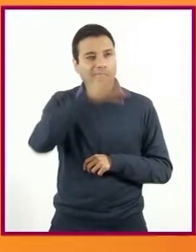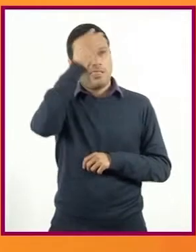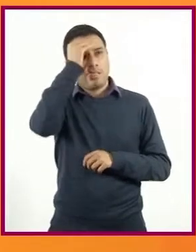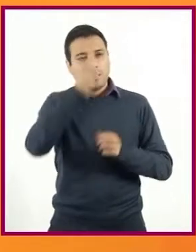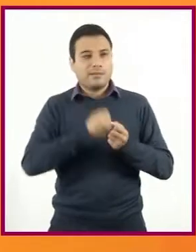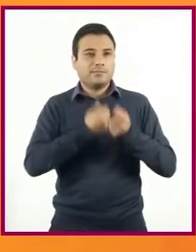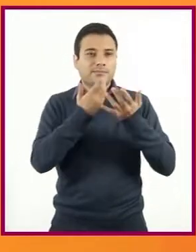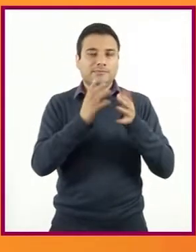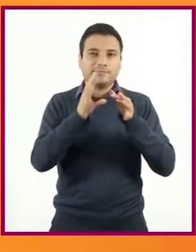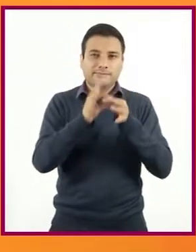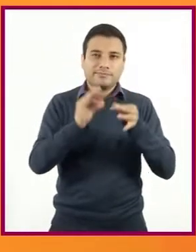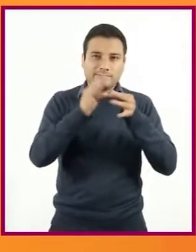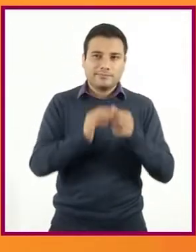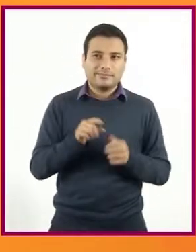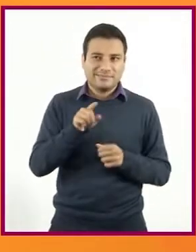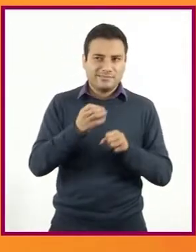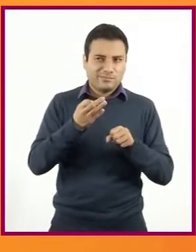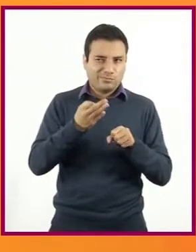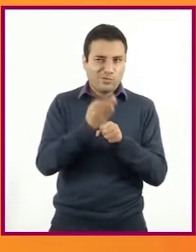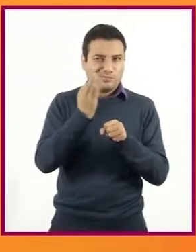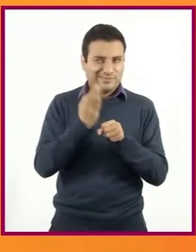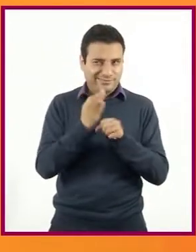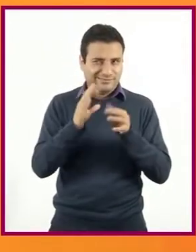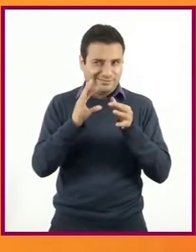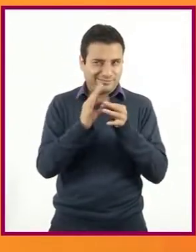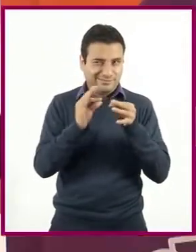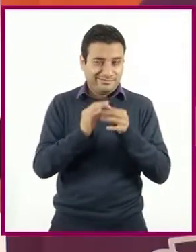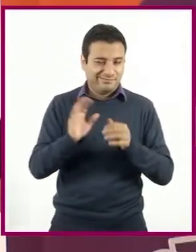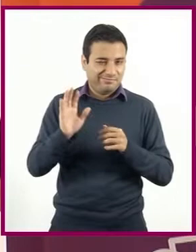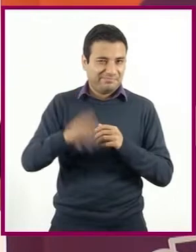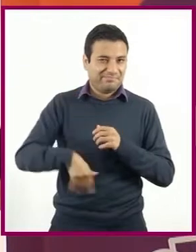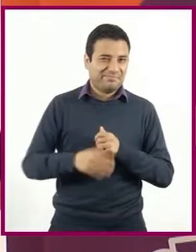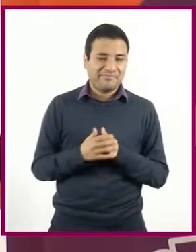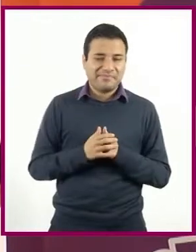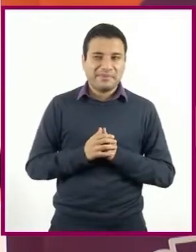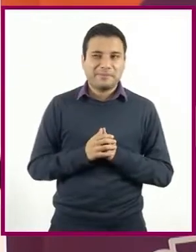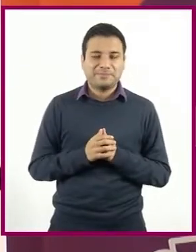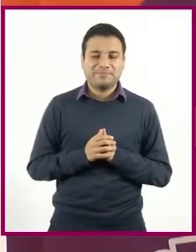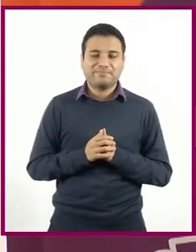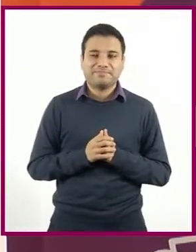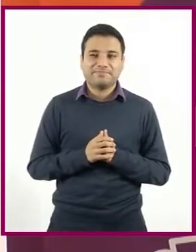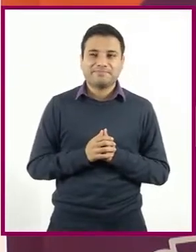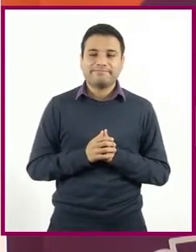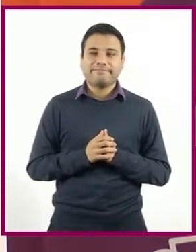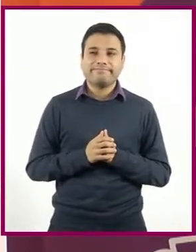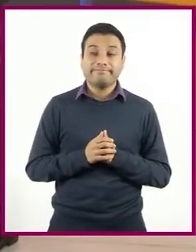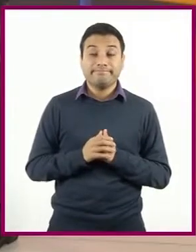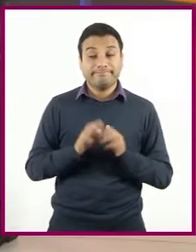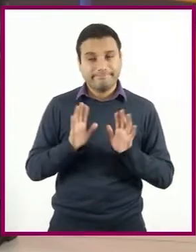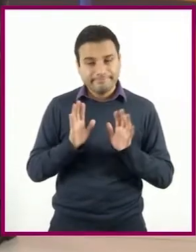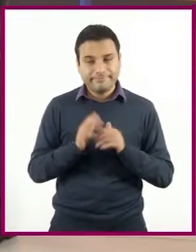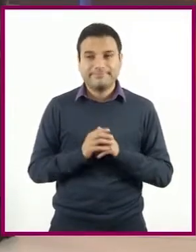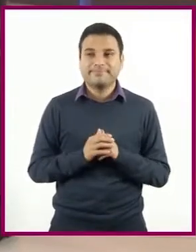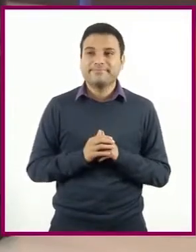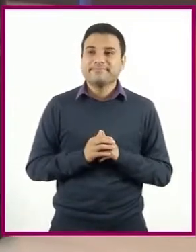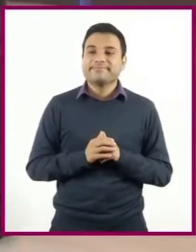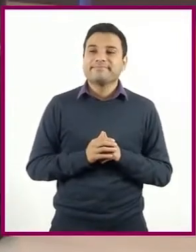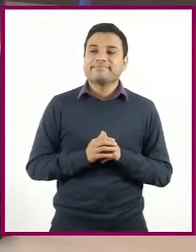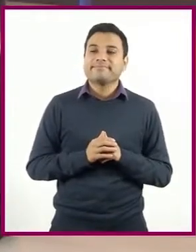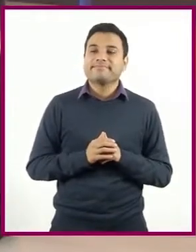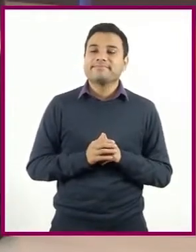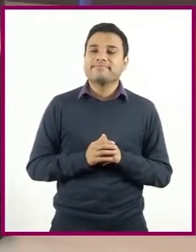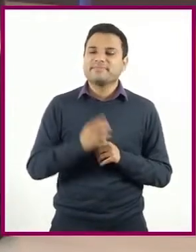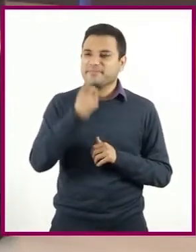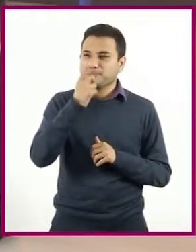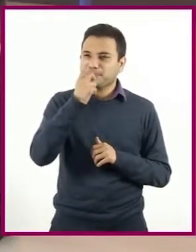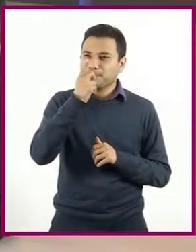¡Qué bromista es usted! Bueno, sabiendo ahora que usted es la inspiración de esta gran poetisa, ¿podría